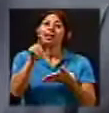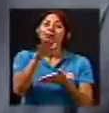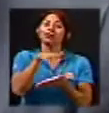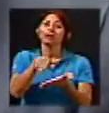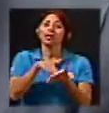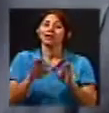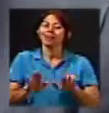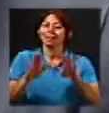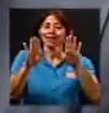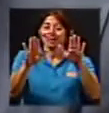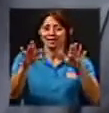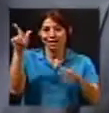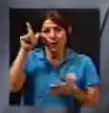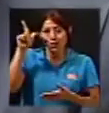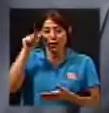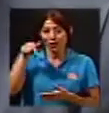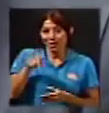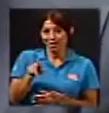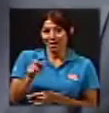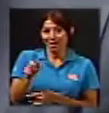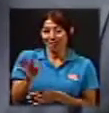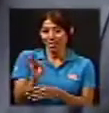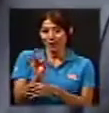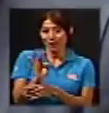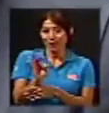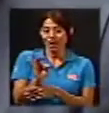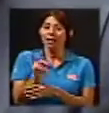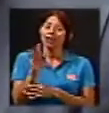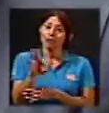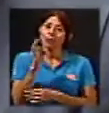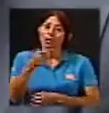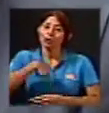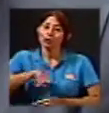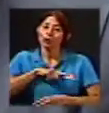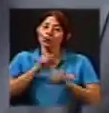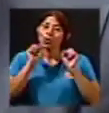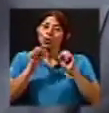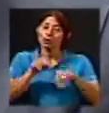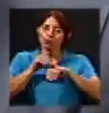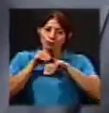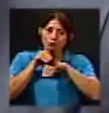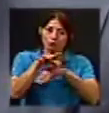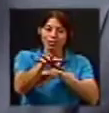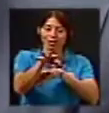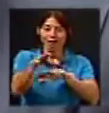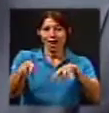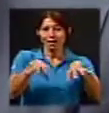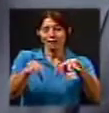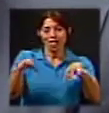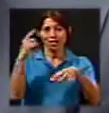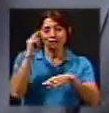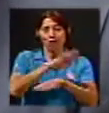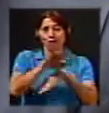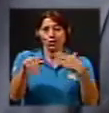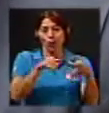por supuesto que este canal es el medio en el cual nosotros hacemos llegar nuestras actividades al resto de la